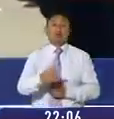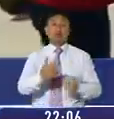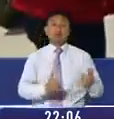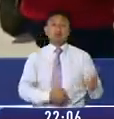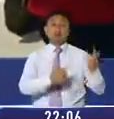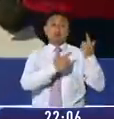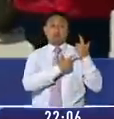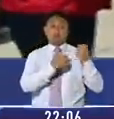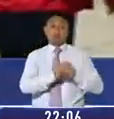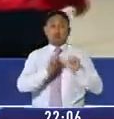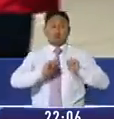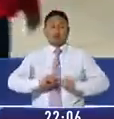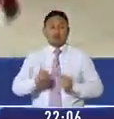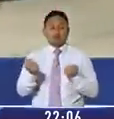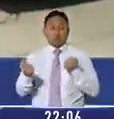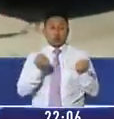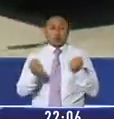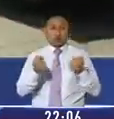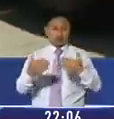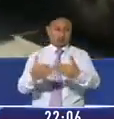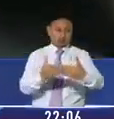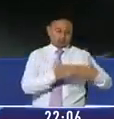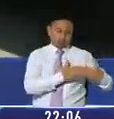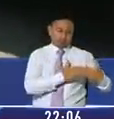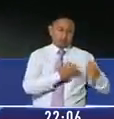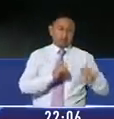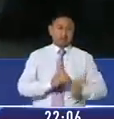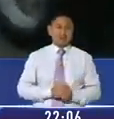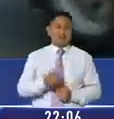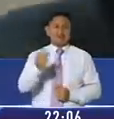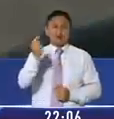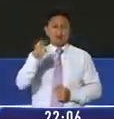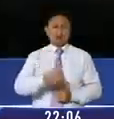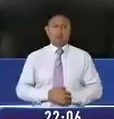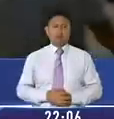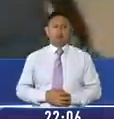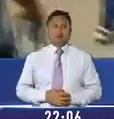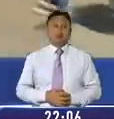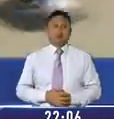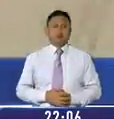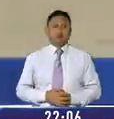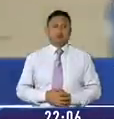lograron controlar la situación en pocos minutos.